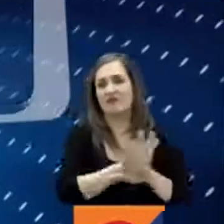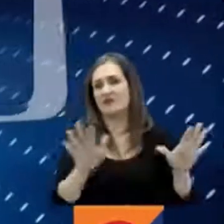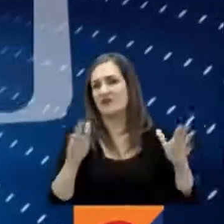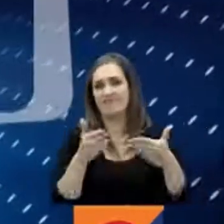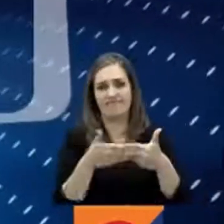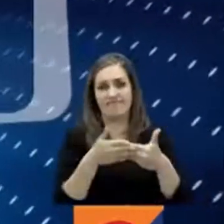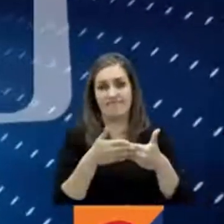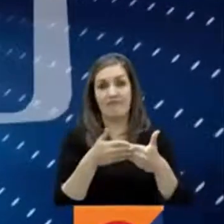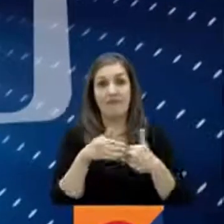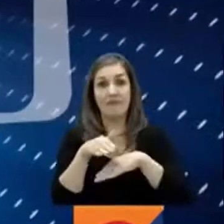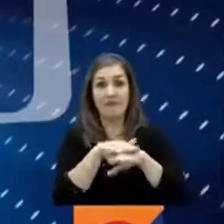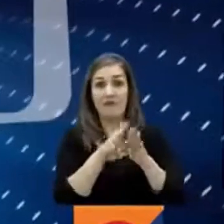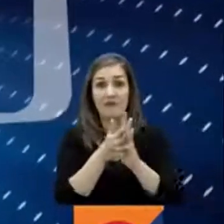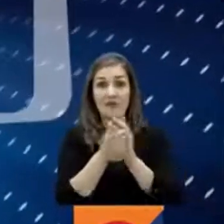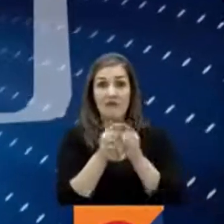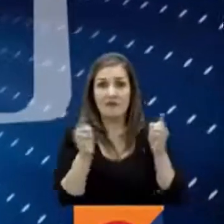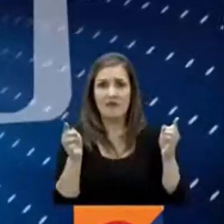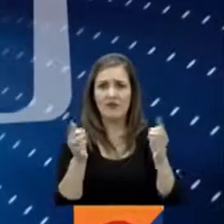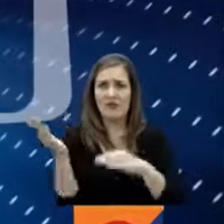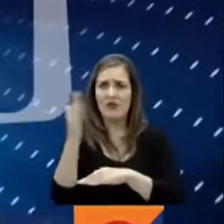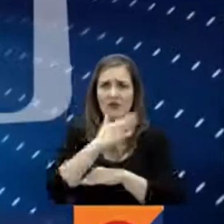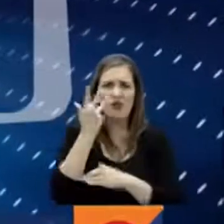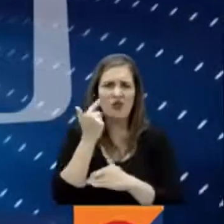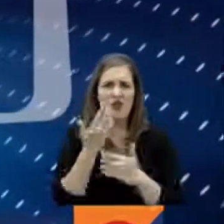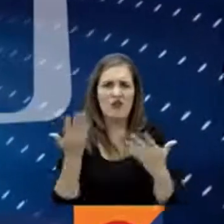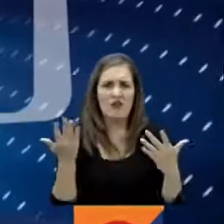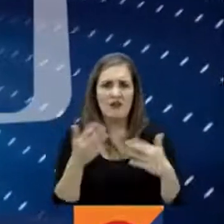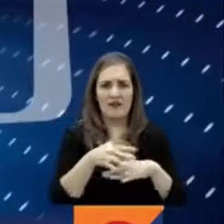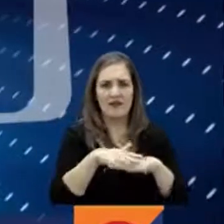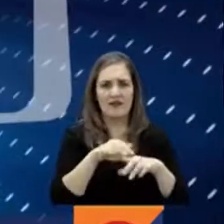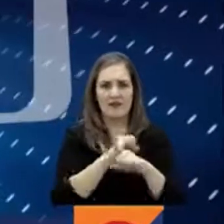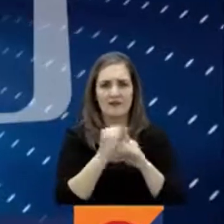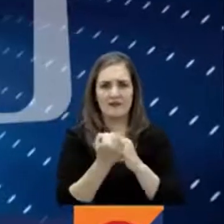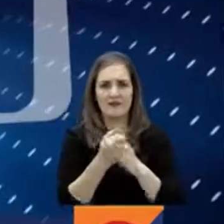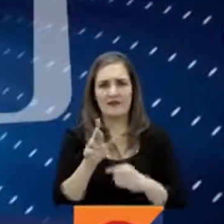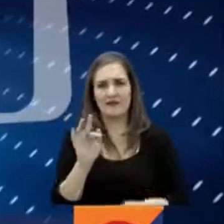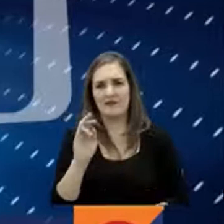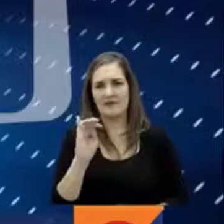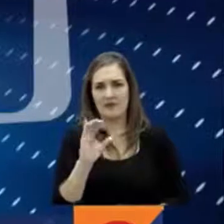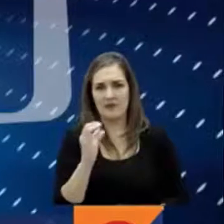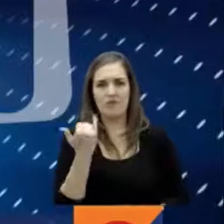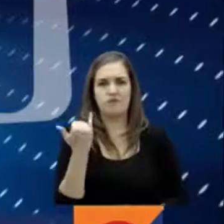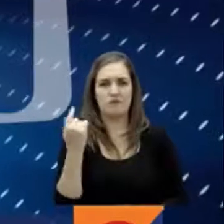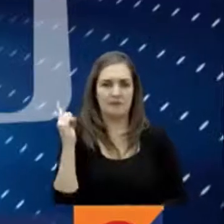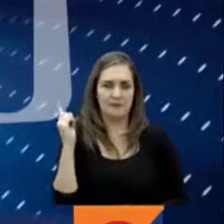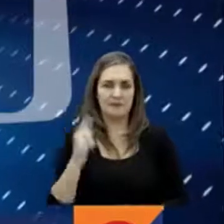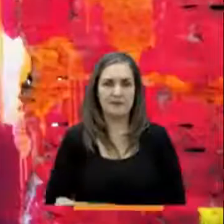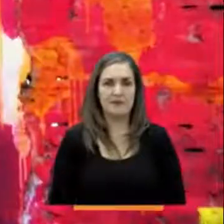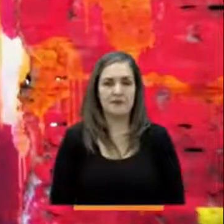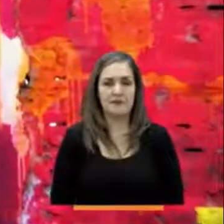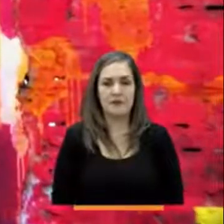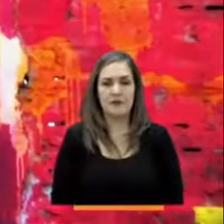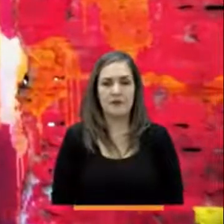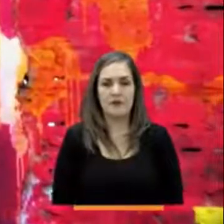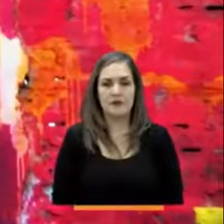quieres seguir informado 24/7, nos encuentra en todas nuestras redes sociales como RTVC Noticias.